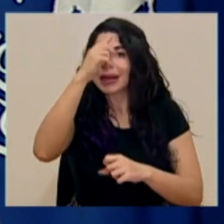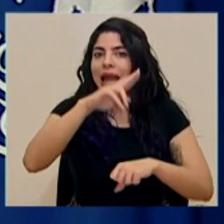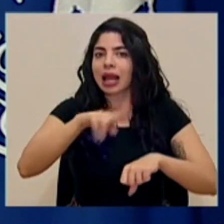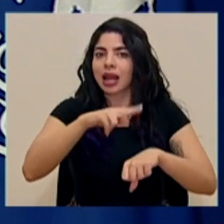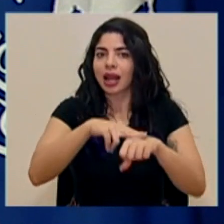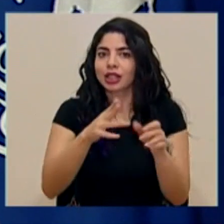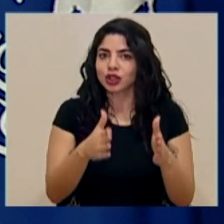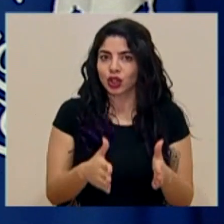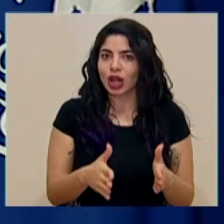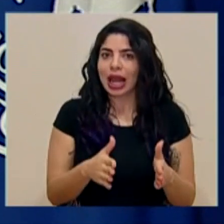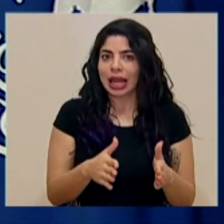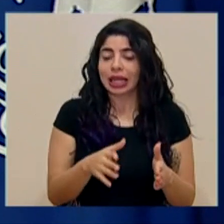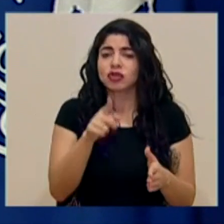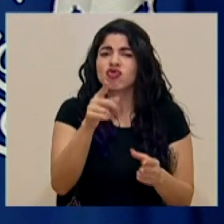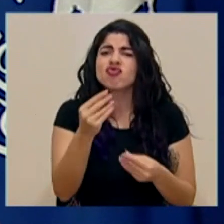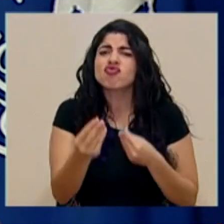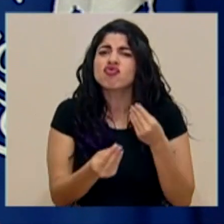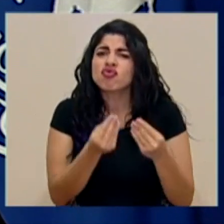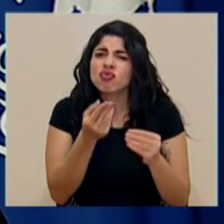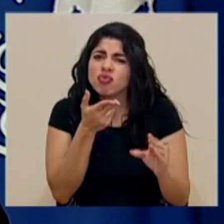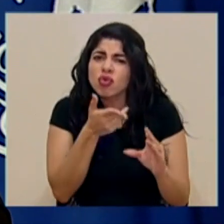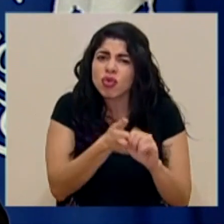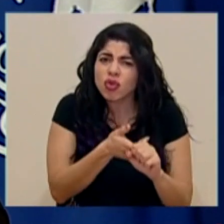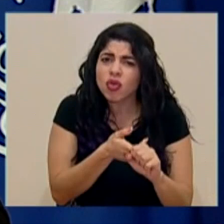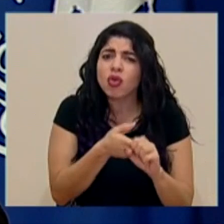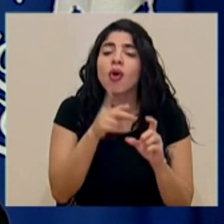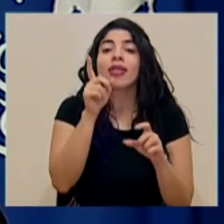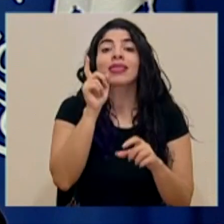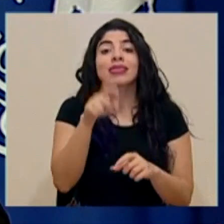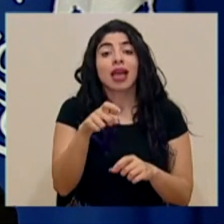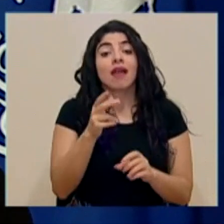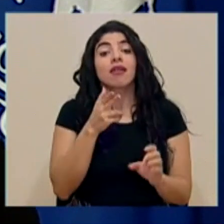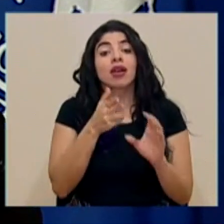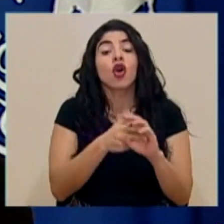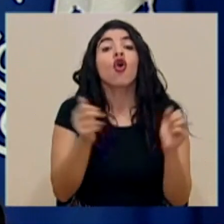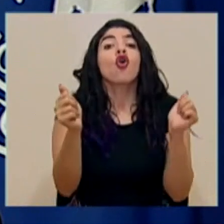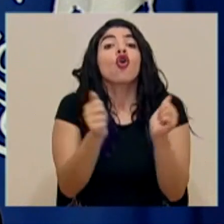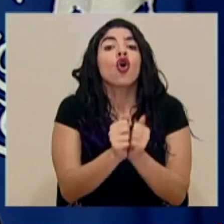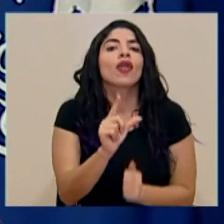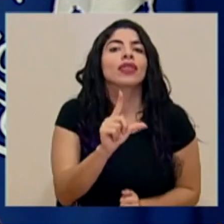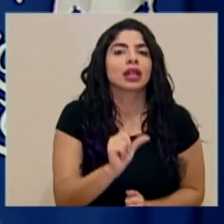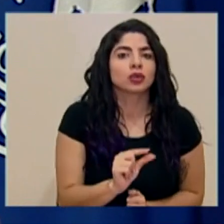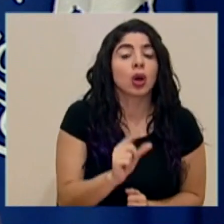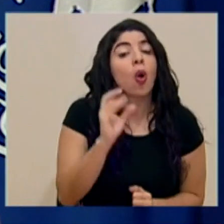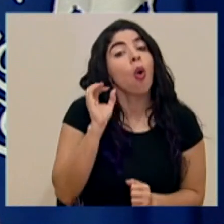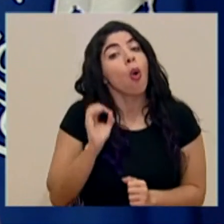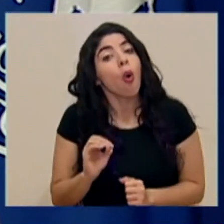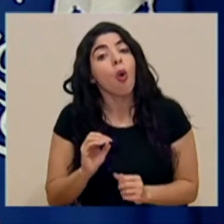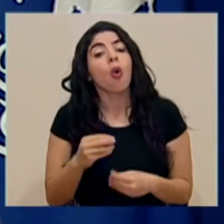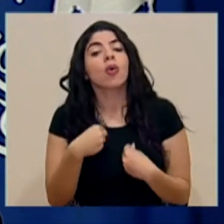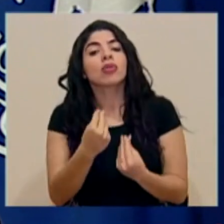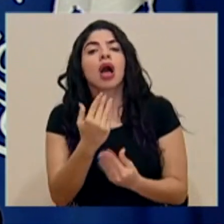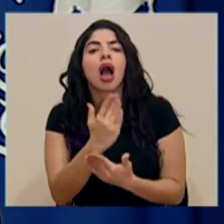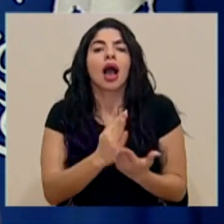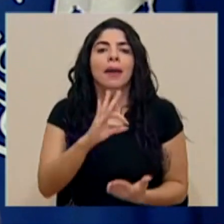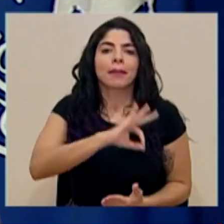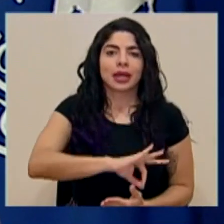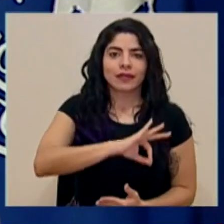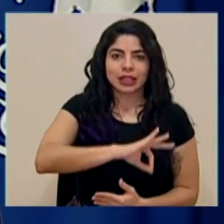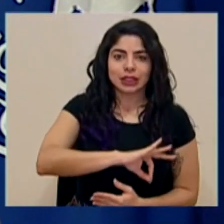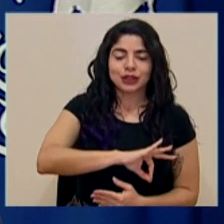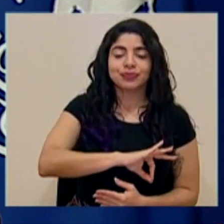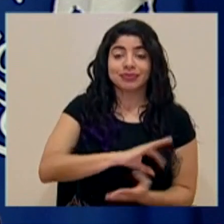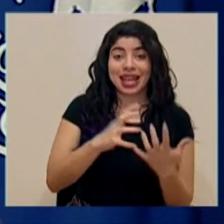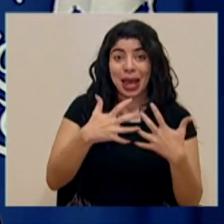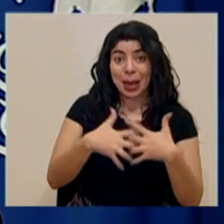los requisitos justamente para participar ahí es ofrecer descuentos o valores agregados. Además,